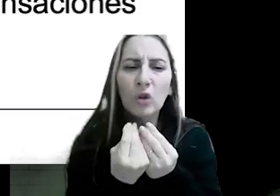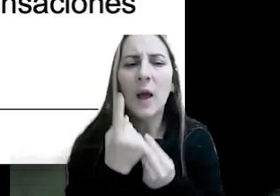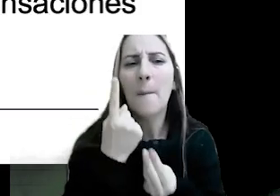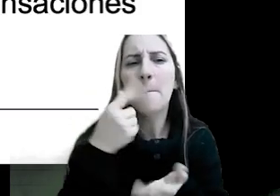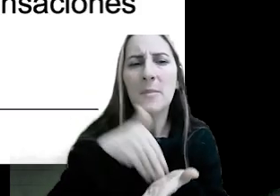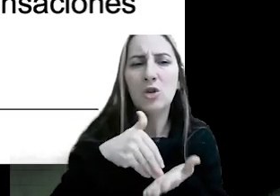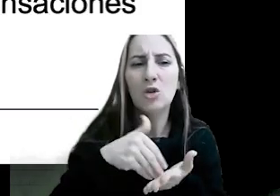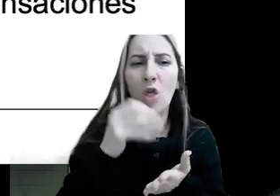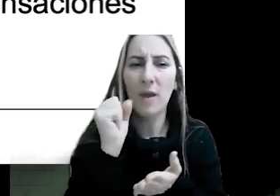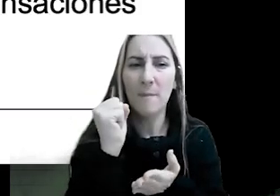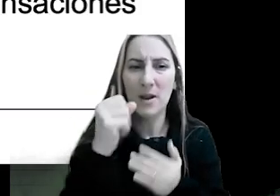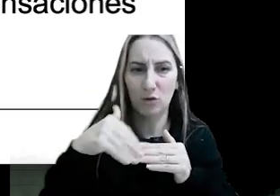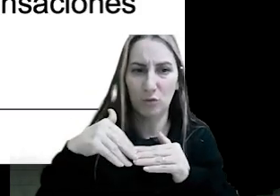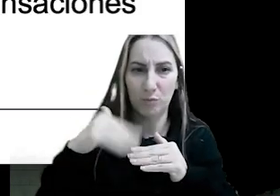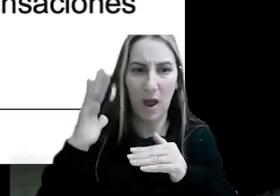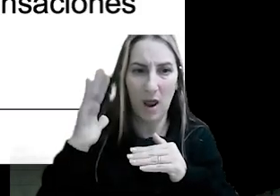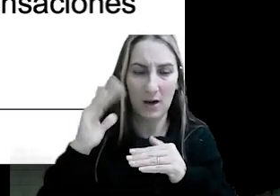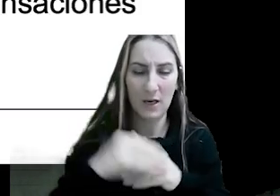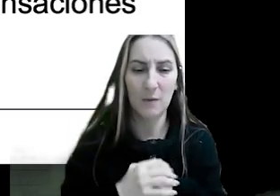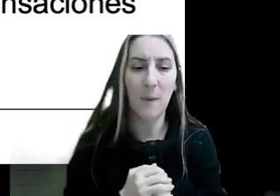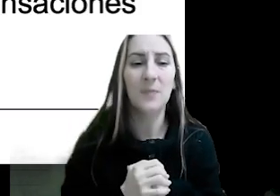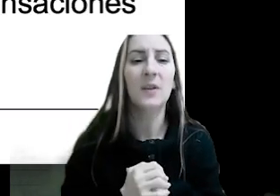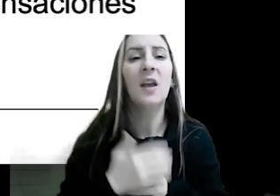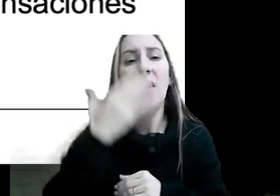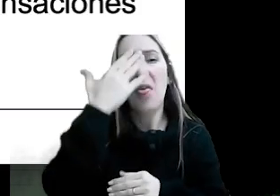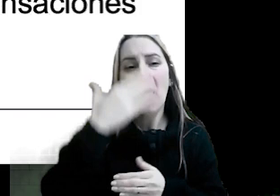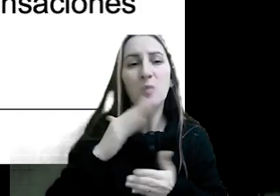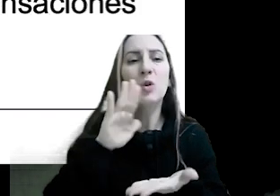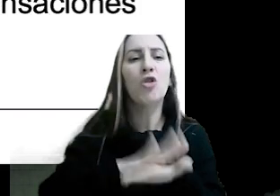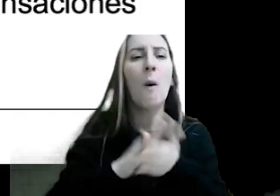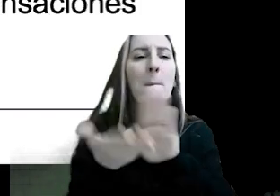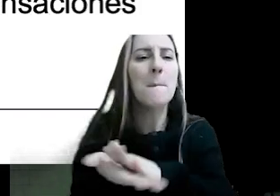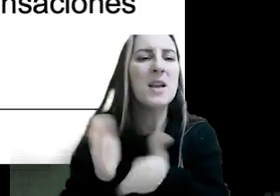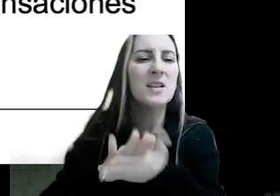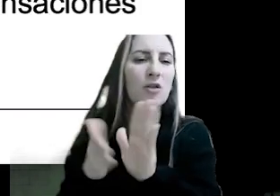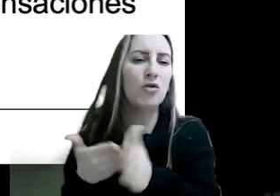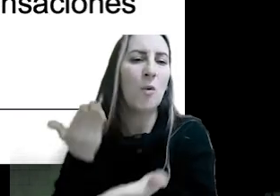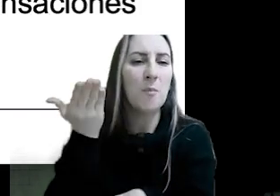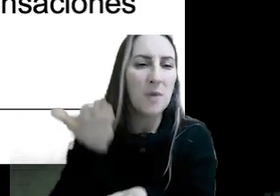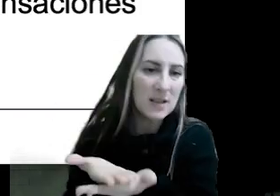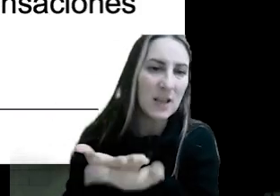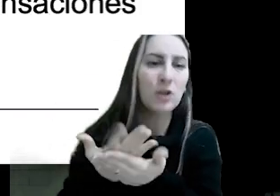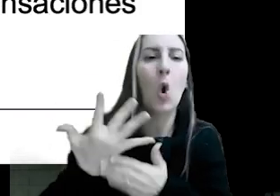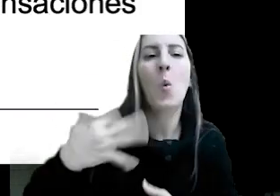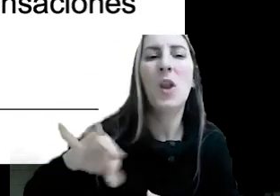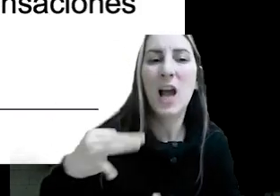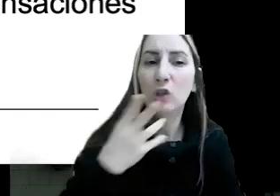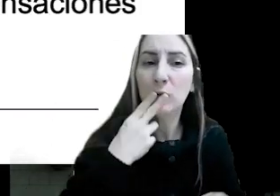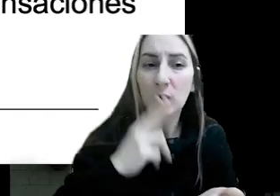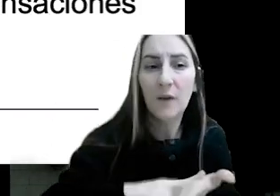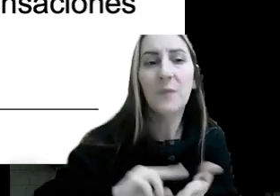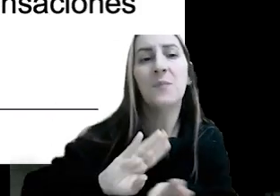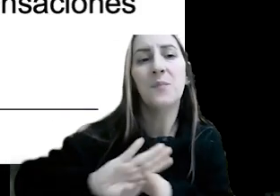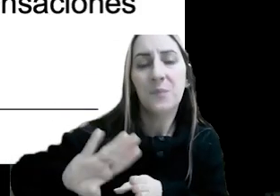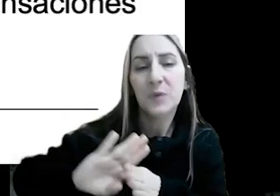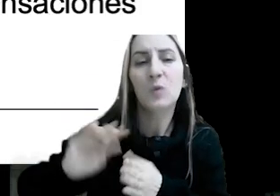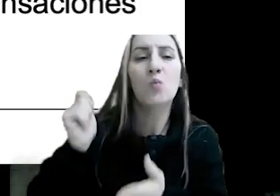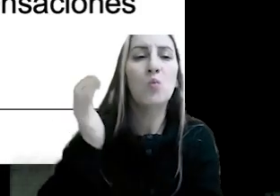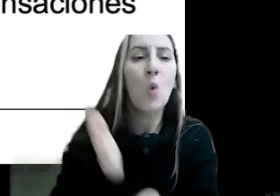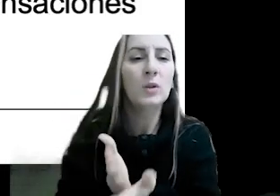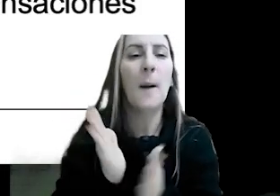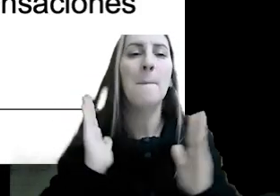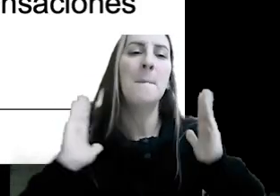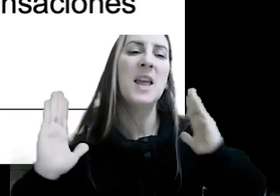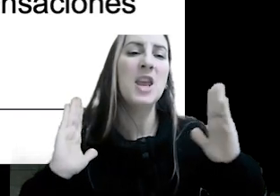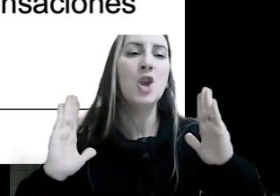1.000.000 de pesos. Para después presentar varias compensaciones contra obligaciones tributarias adeudadas por capital, intereses y multas de periodos de